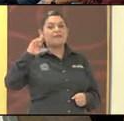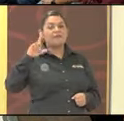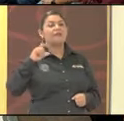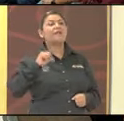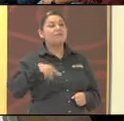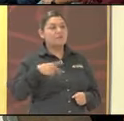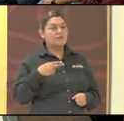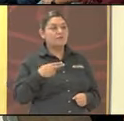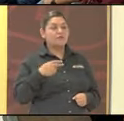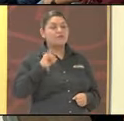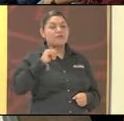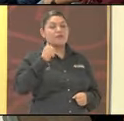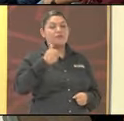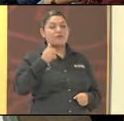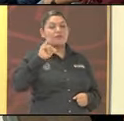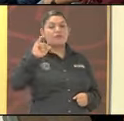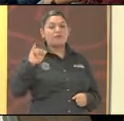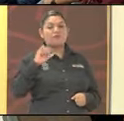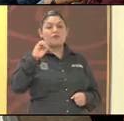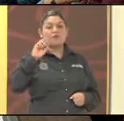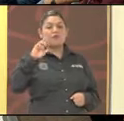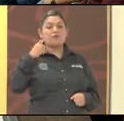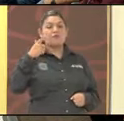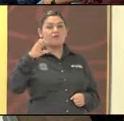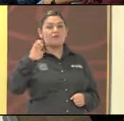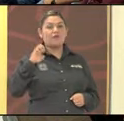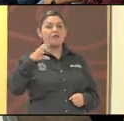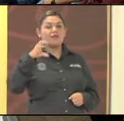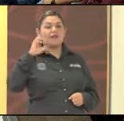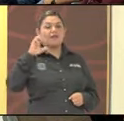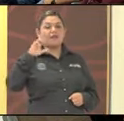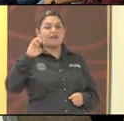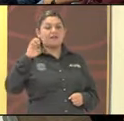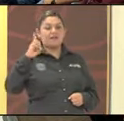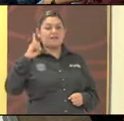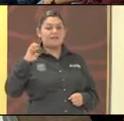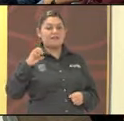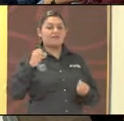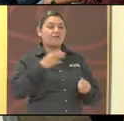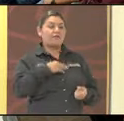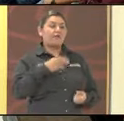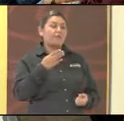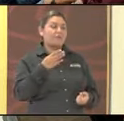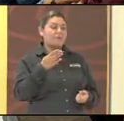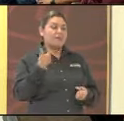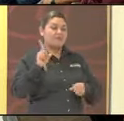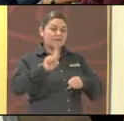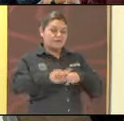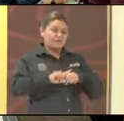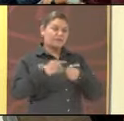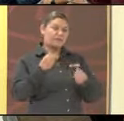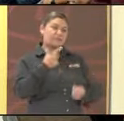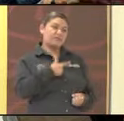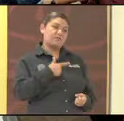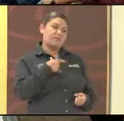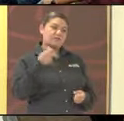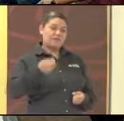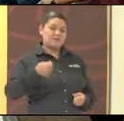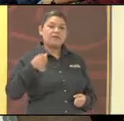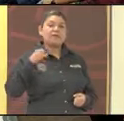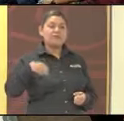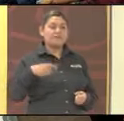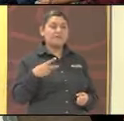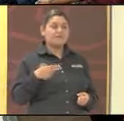también Jorge Luis Cisneros Martínez, del CREDE. ¿Cómo estamos, maestro? Buenos días. Gusto saludarlos. También están